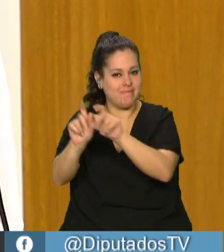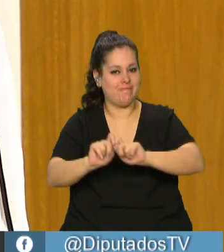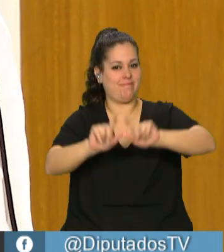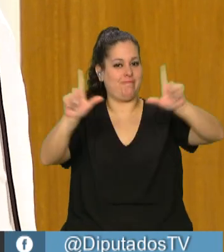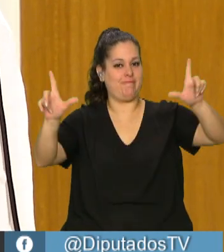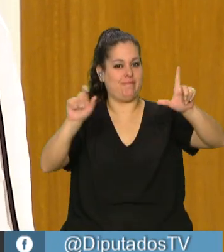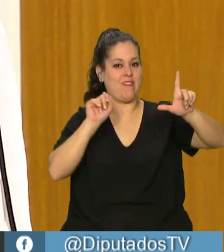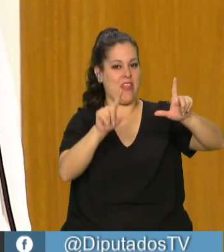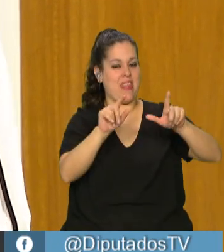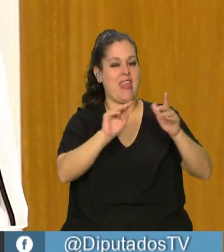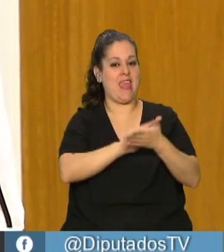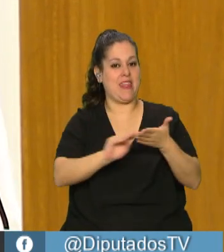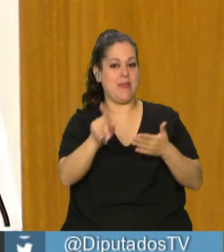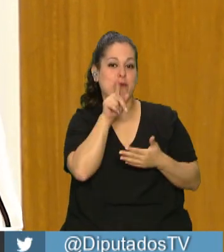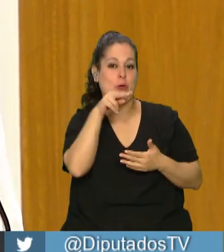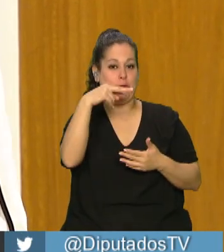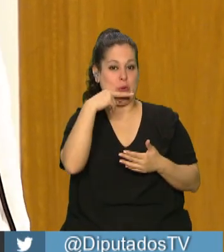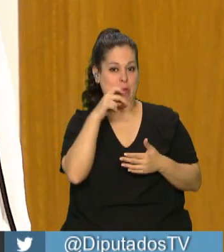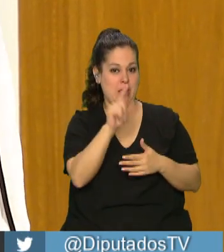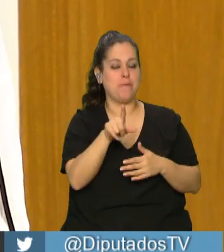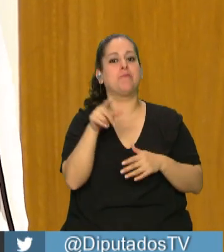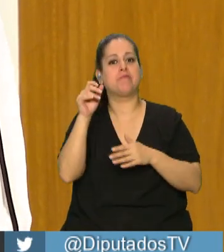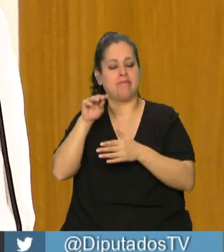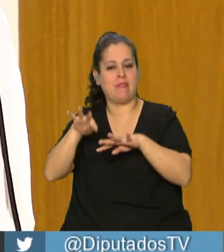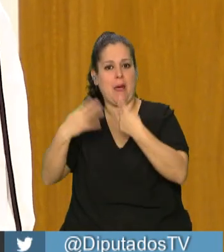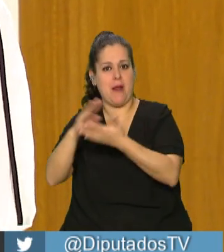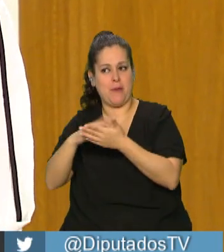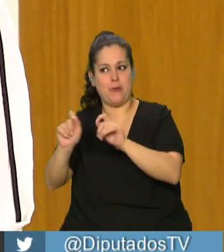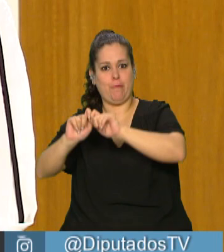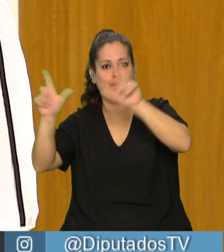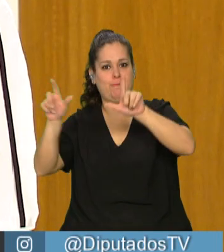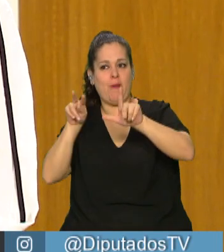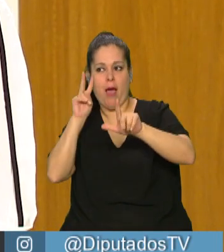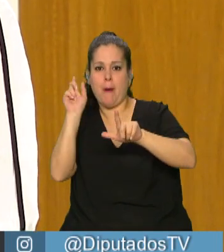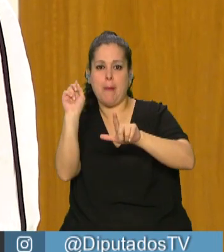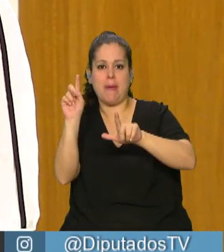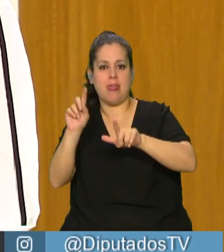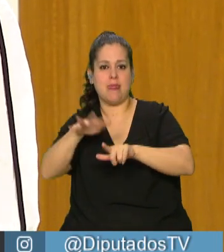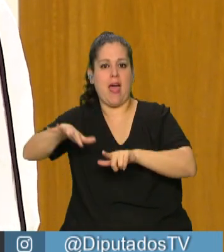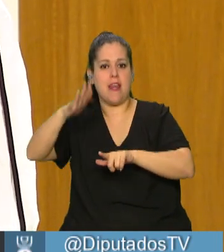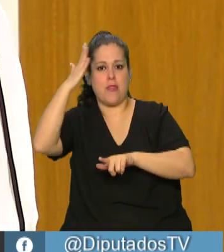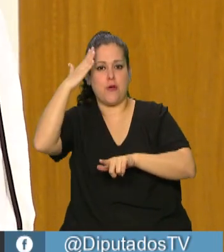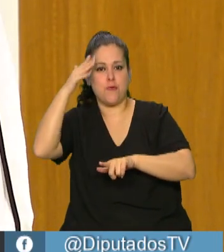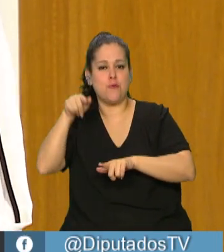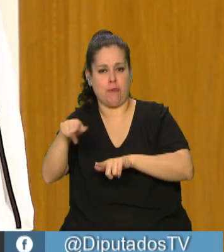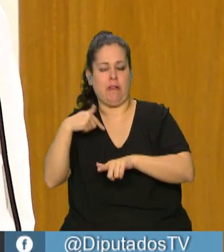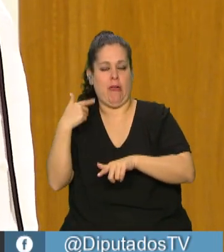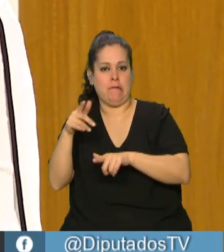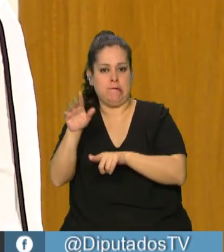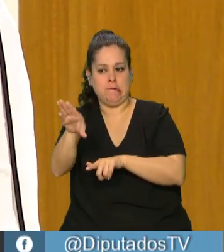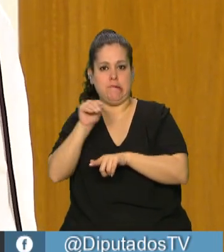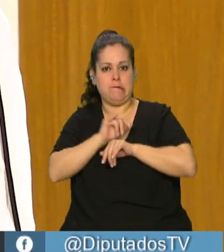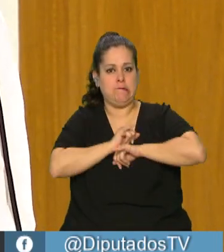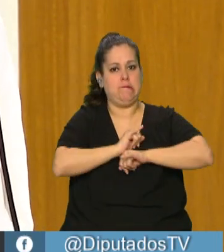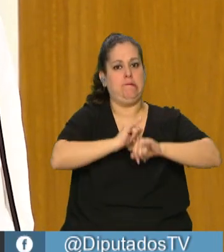web de la Cámara de Diputados, ingresen específicamente al área de cultura y se propongan, manifiesten y difundan las miles de actividades